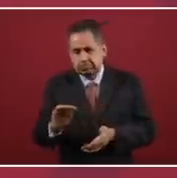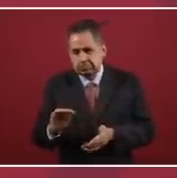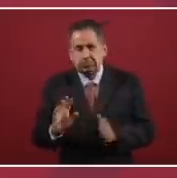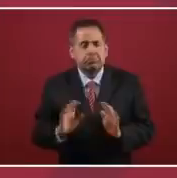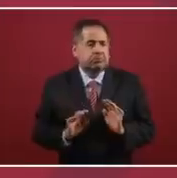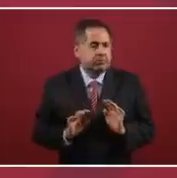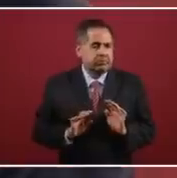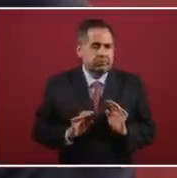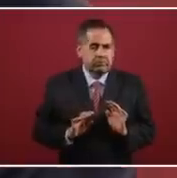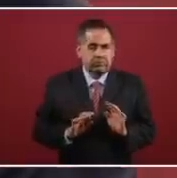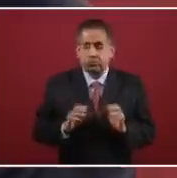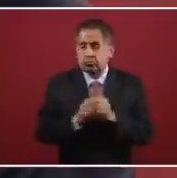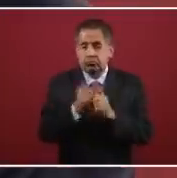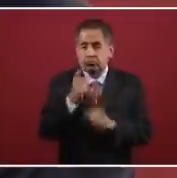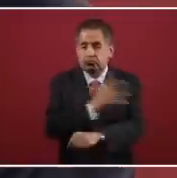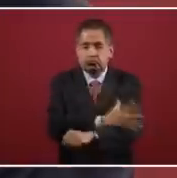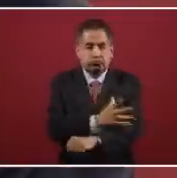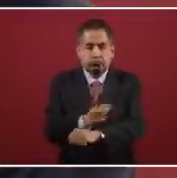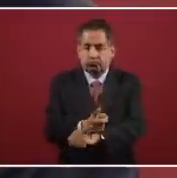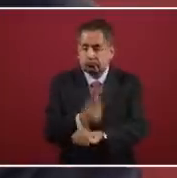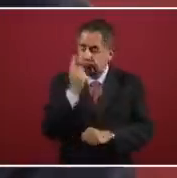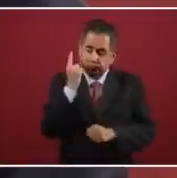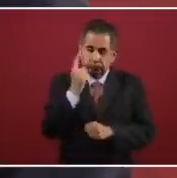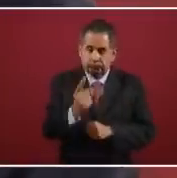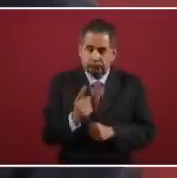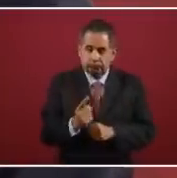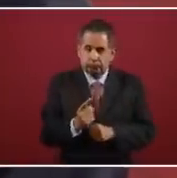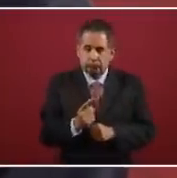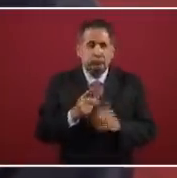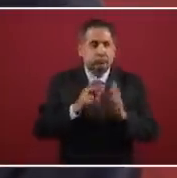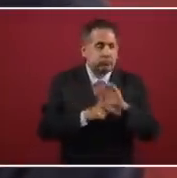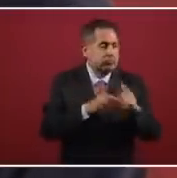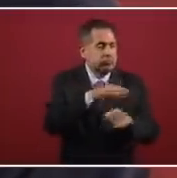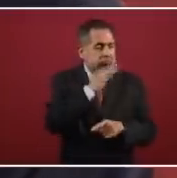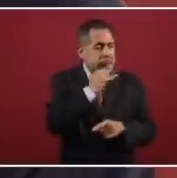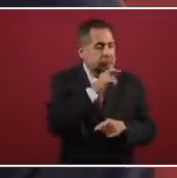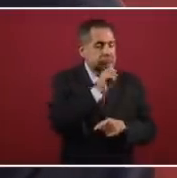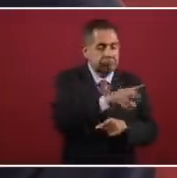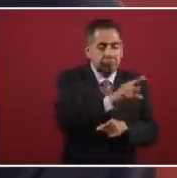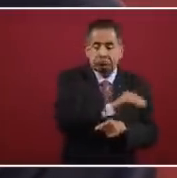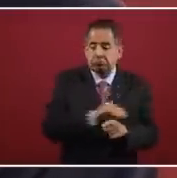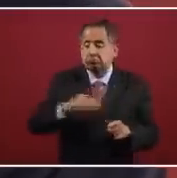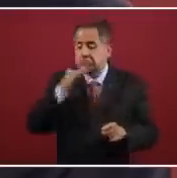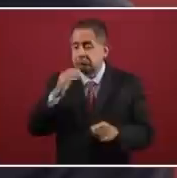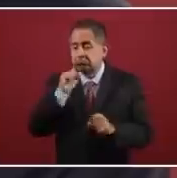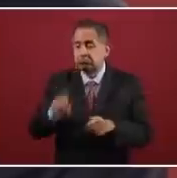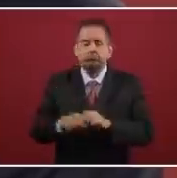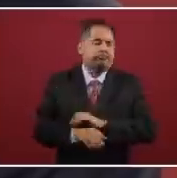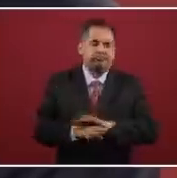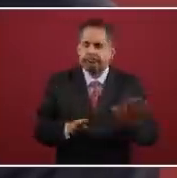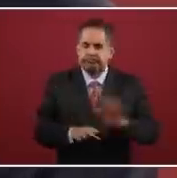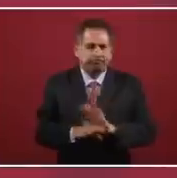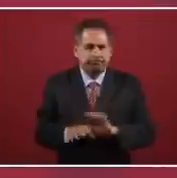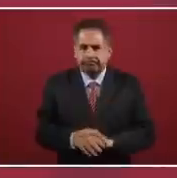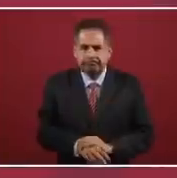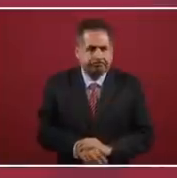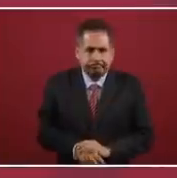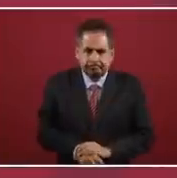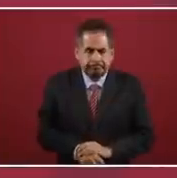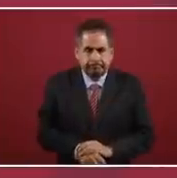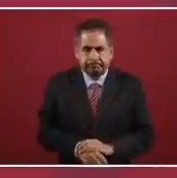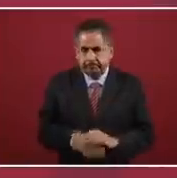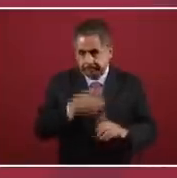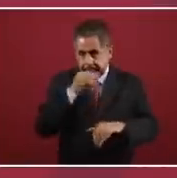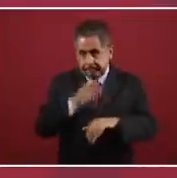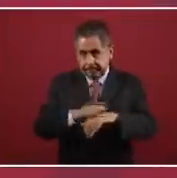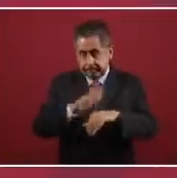sobre todo de honestidad, porque no vamos a caer en lo mismo. Yo les recuerdo aquí que